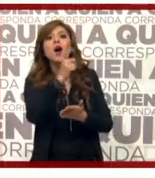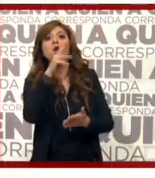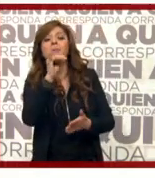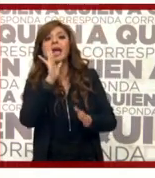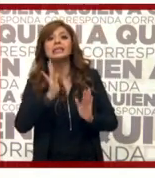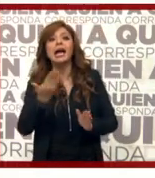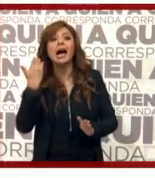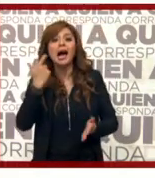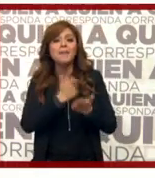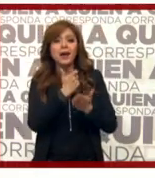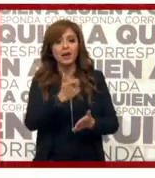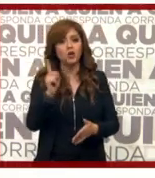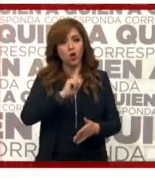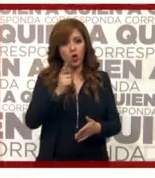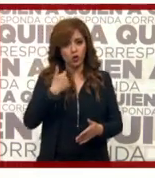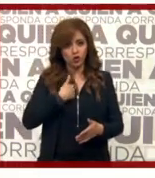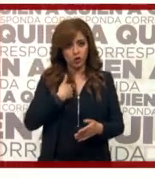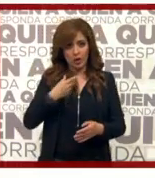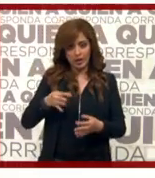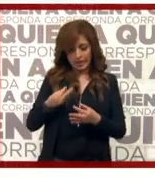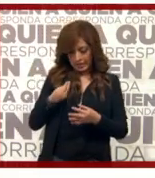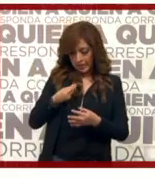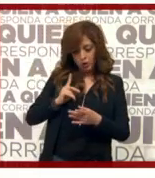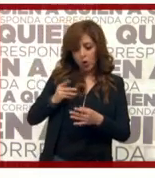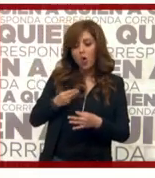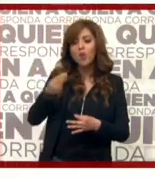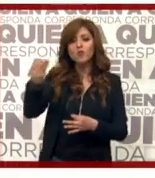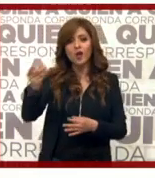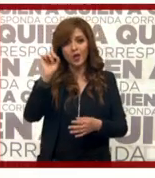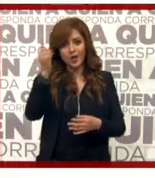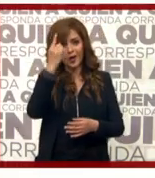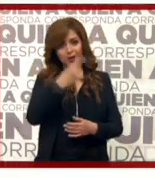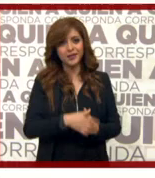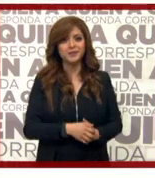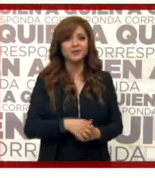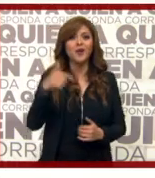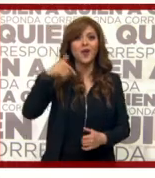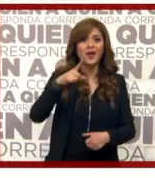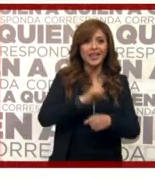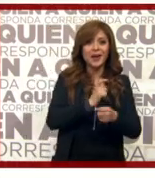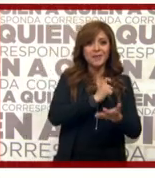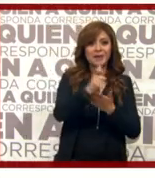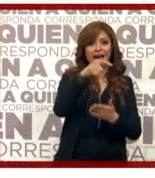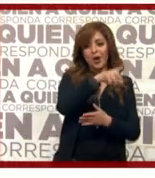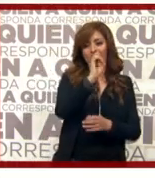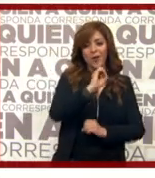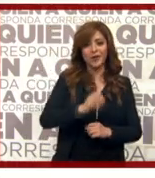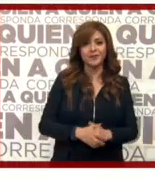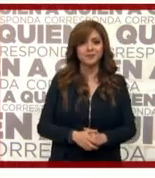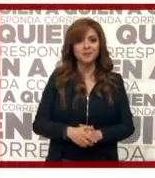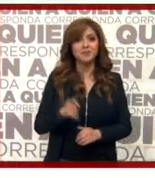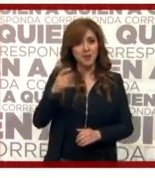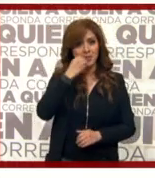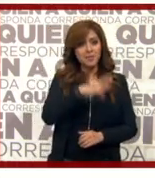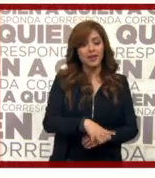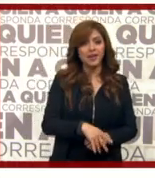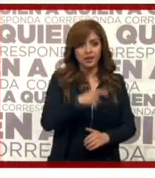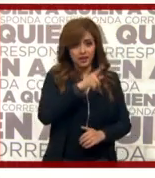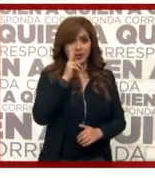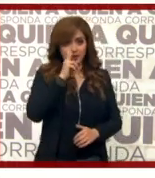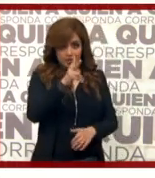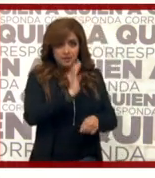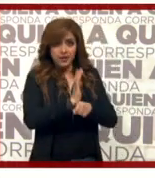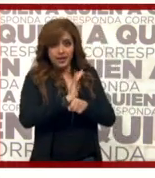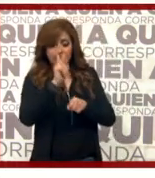cobró cuá le regresé regresé todos los dólares van a pagar la nómina u Qué padre vio la película de